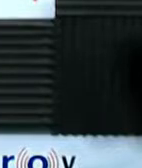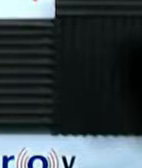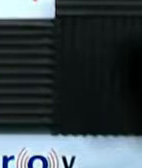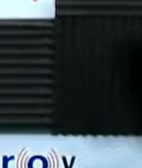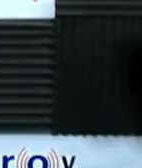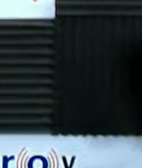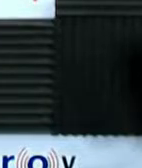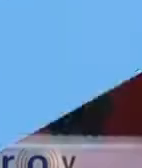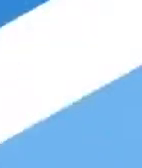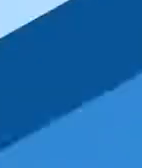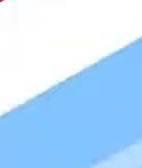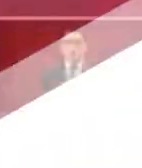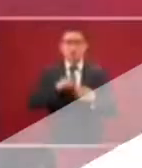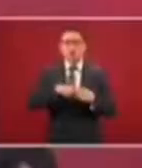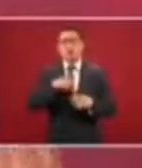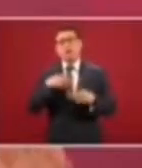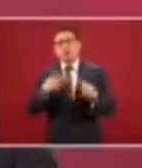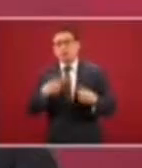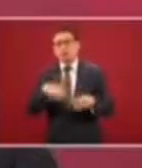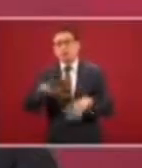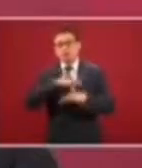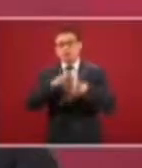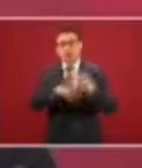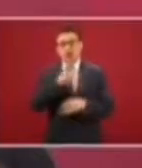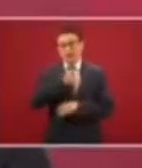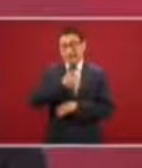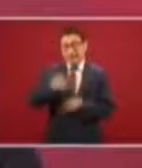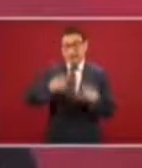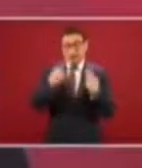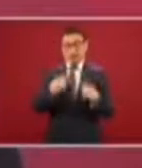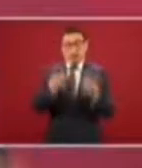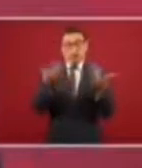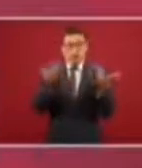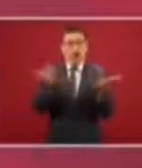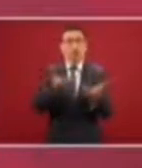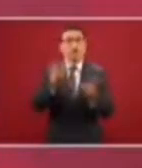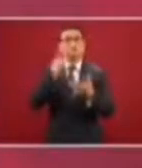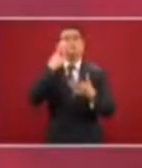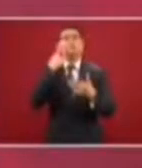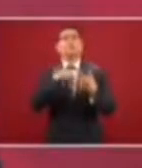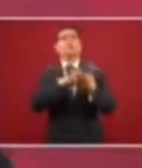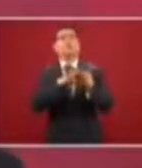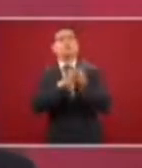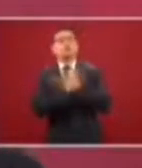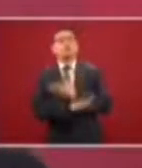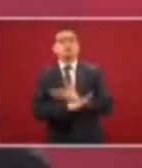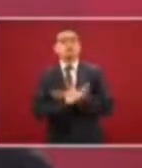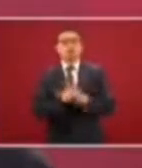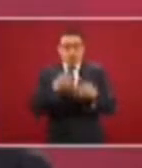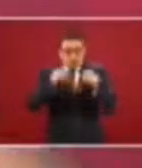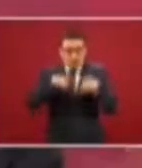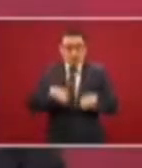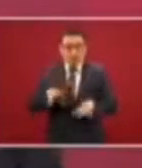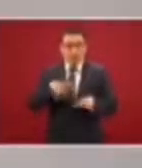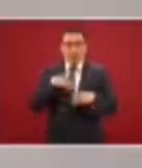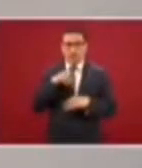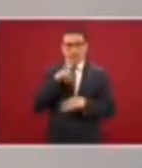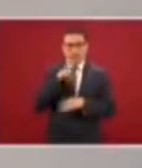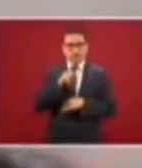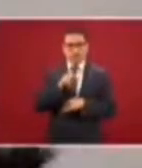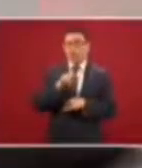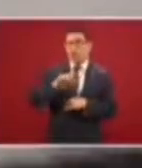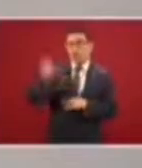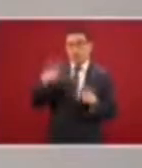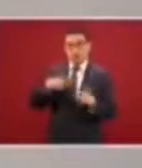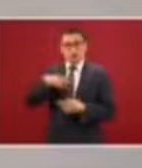práctica. Cada uno de nosotros puede actuar para prevenir en sí mismo y en los